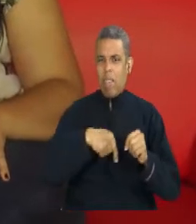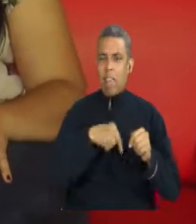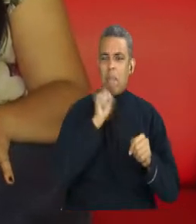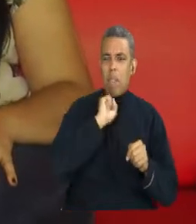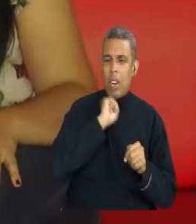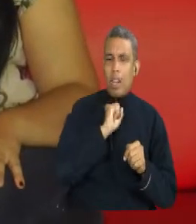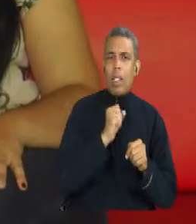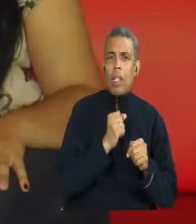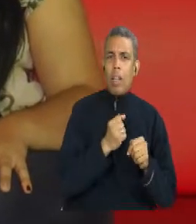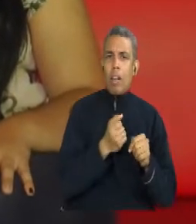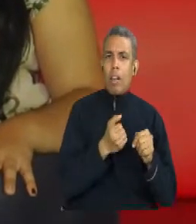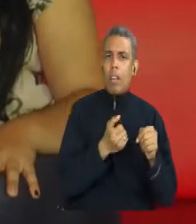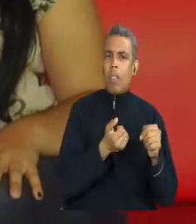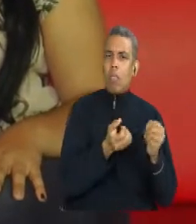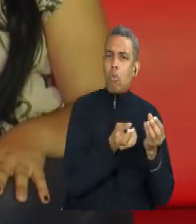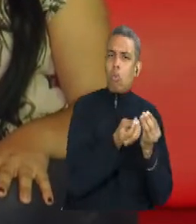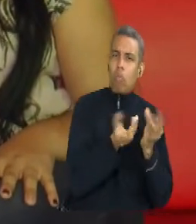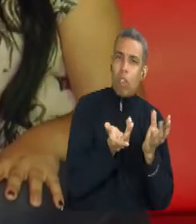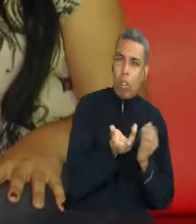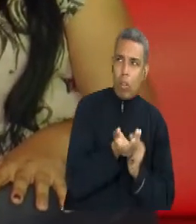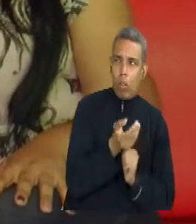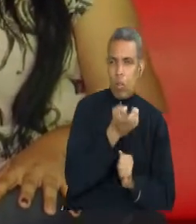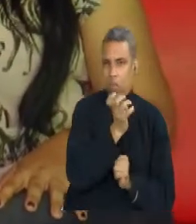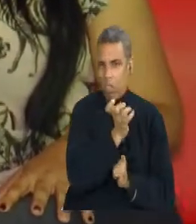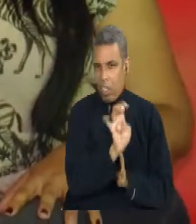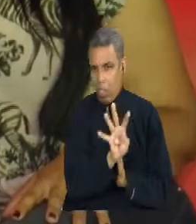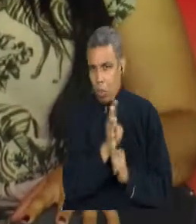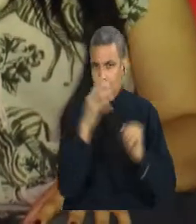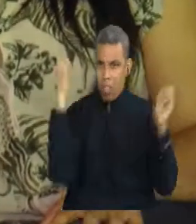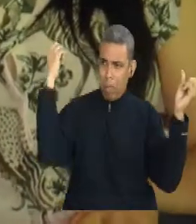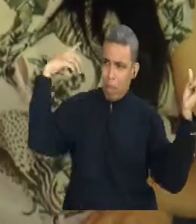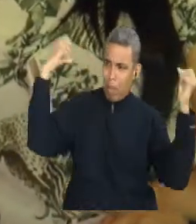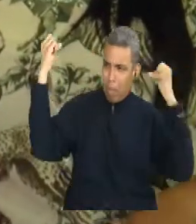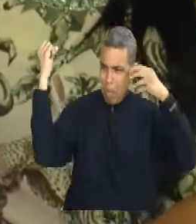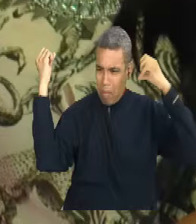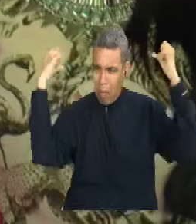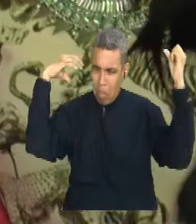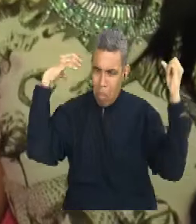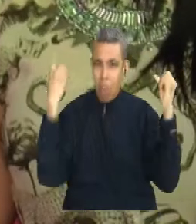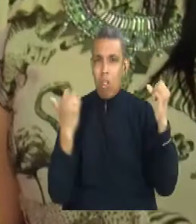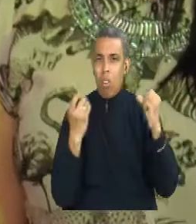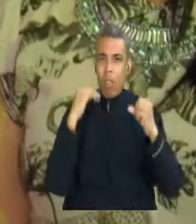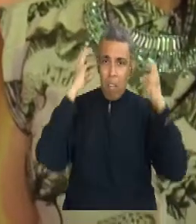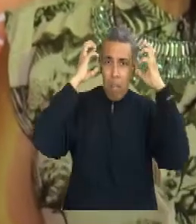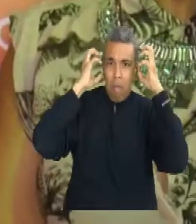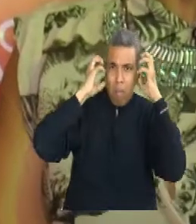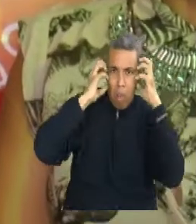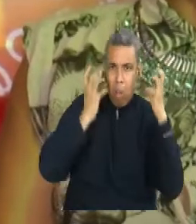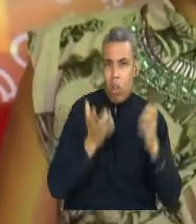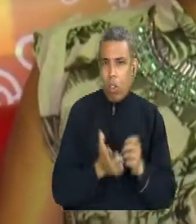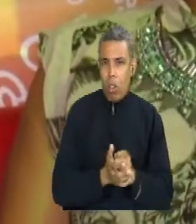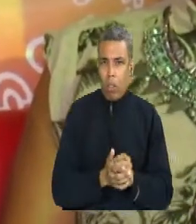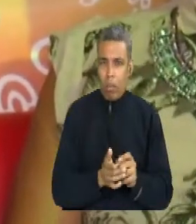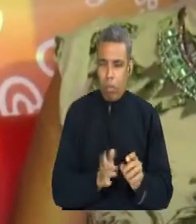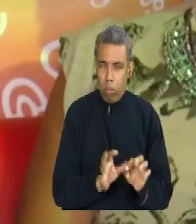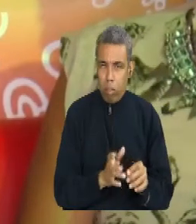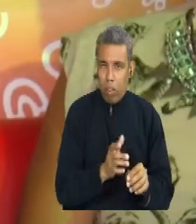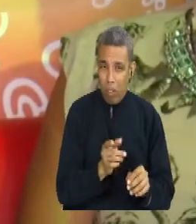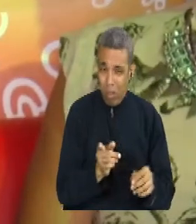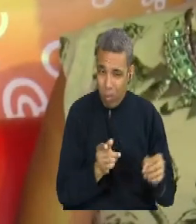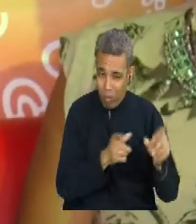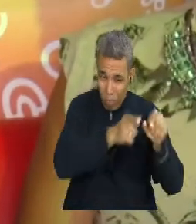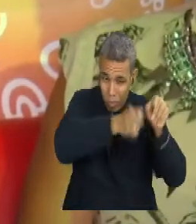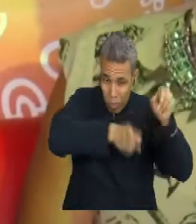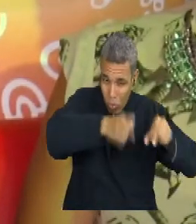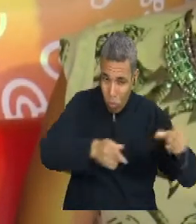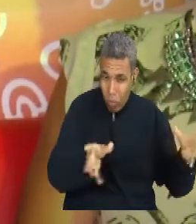discotecas, establecimientos nocturnos, de empresas, de pronto como son emisoras, van a estar alrededor de 14 DJs y vienen dos DJs